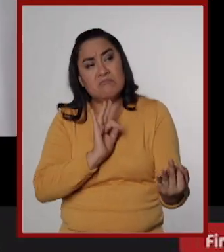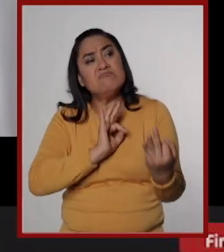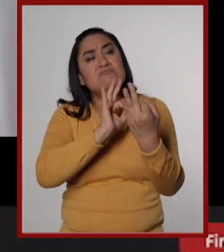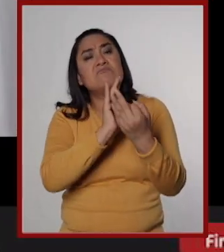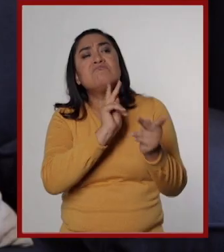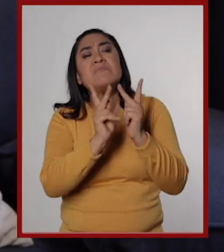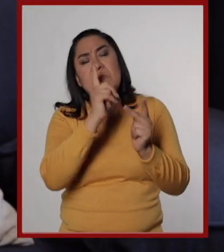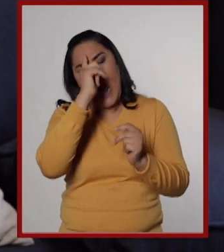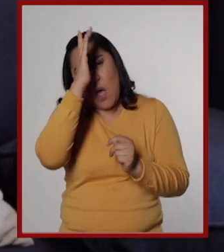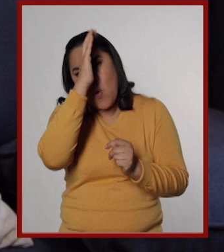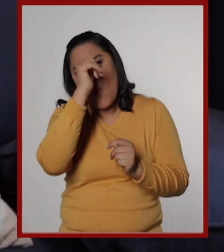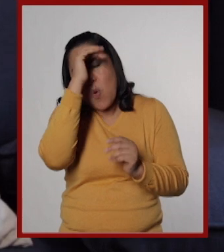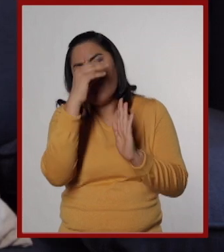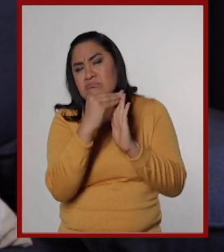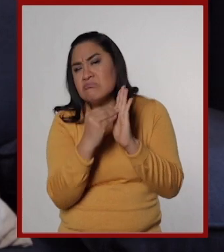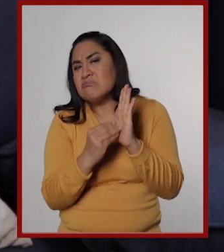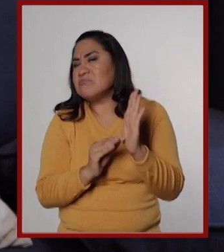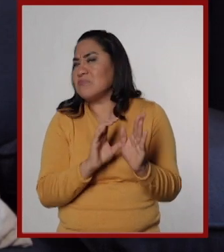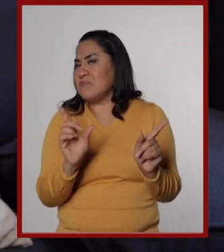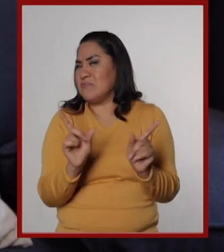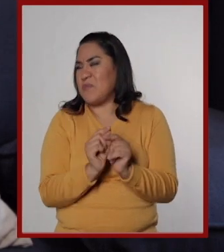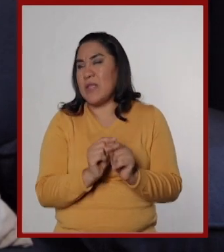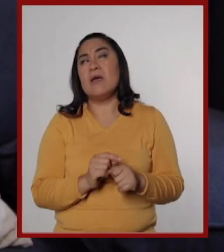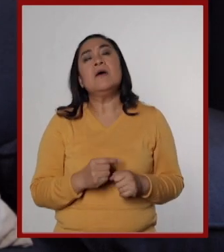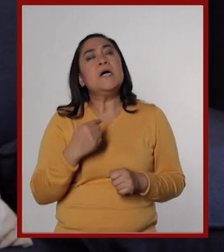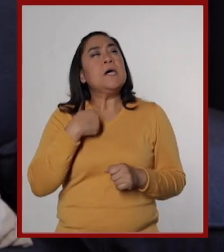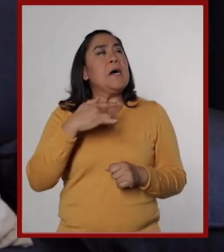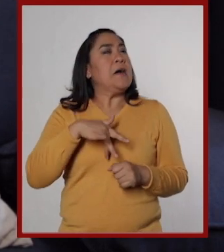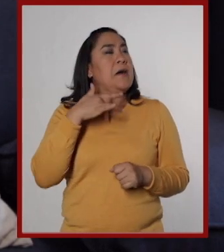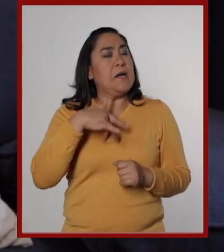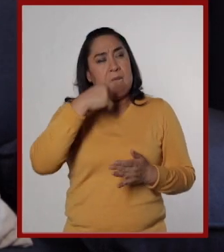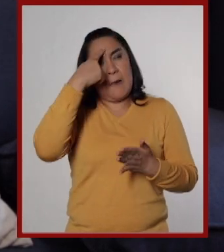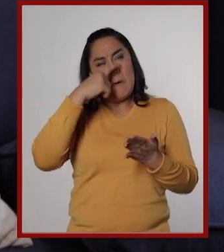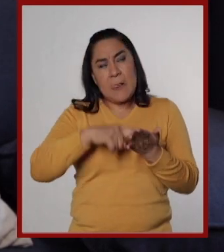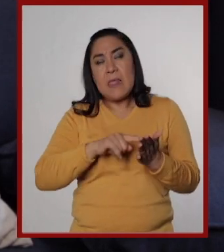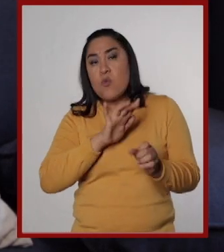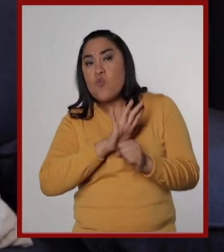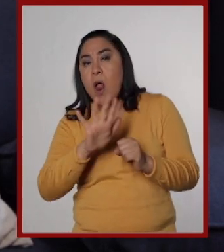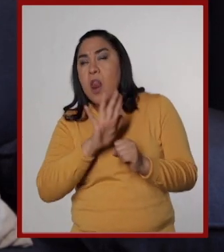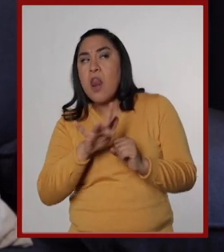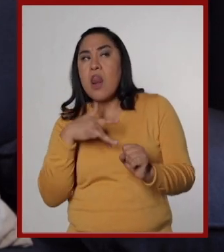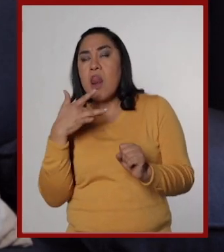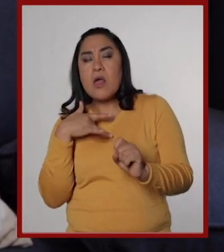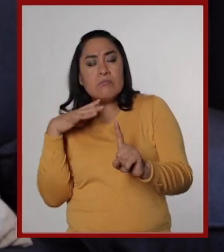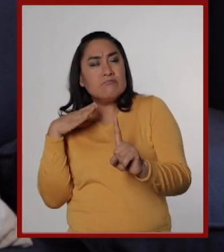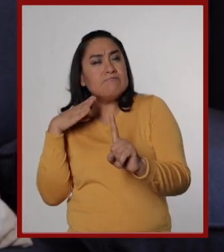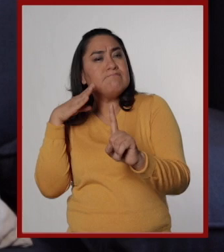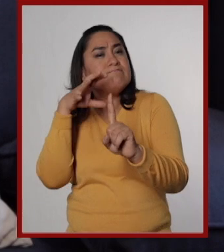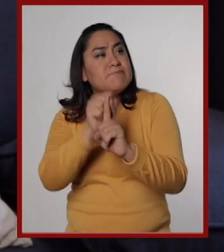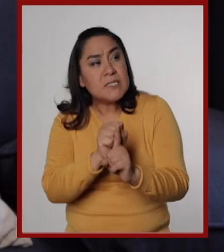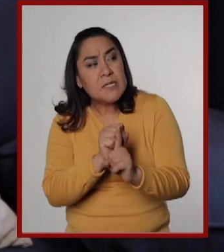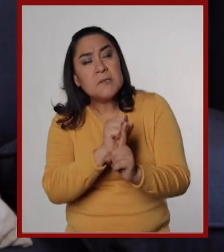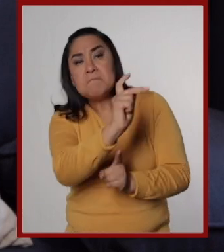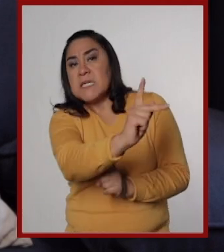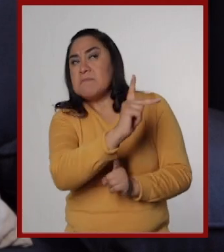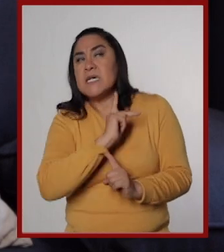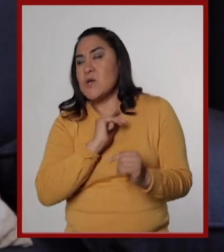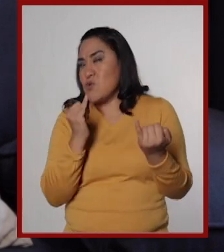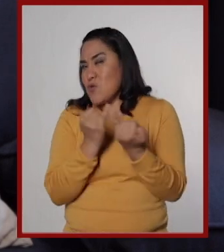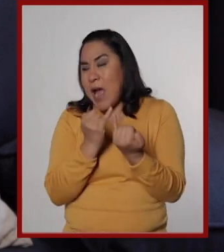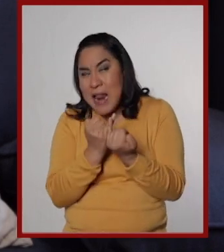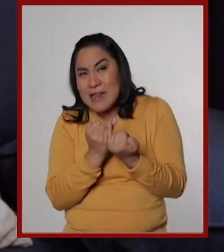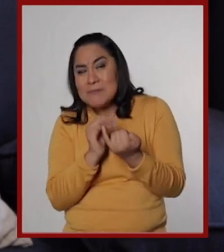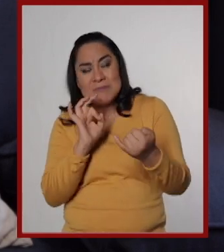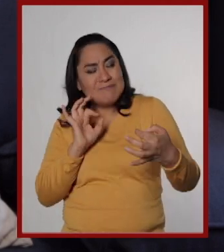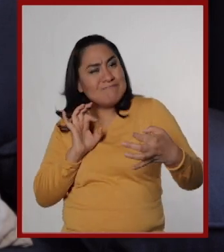acuerdo. O sea, yo creo que es establecer el objetivo al cual vamos a ir ambos, ¿no? Y es como estar en la misma energía o